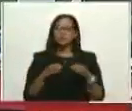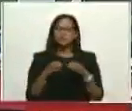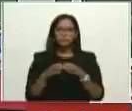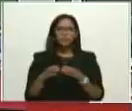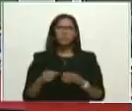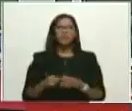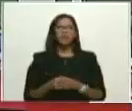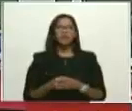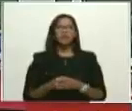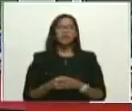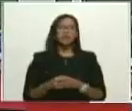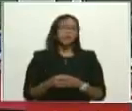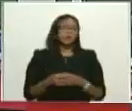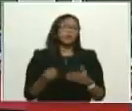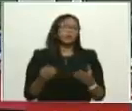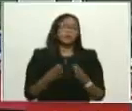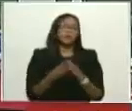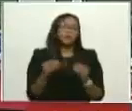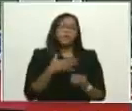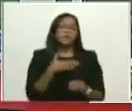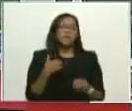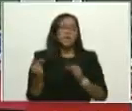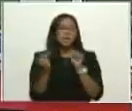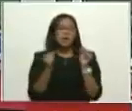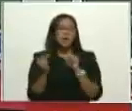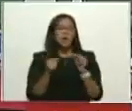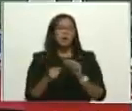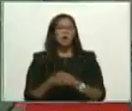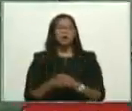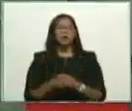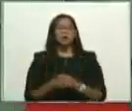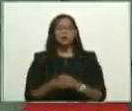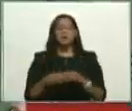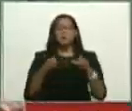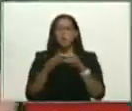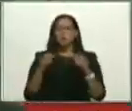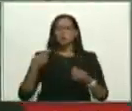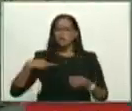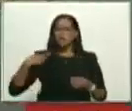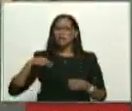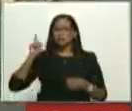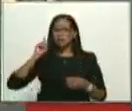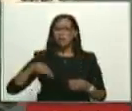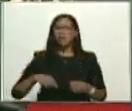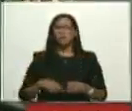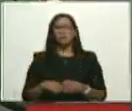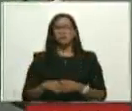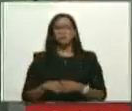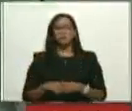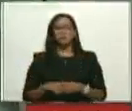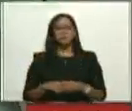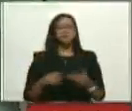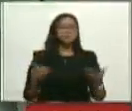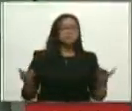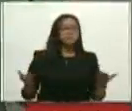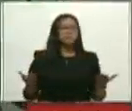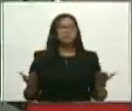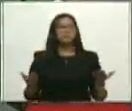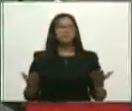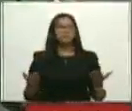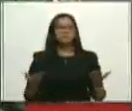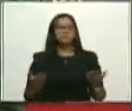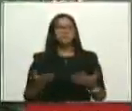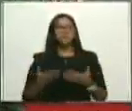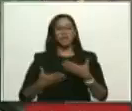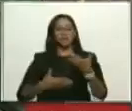el que quiera dialogar. Un diálogo interreligioso, inclusive. Así que, en ese